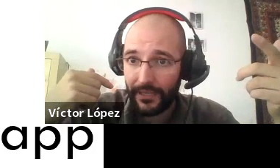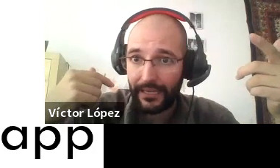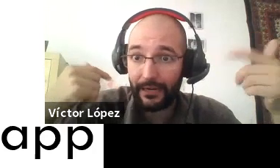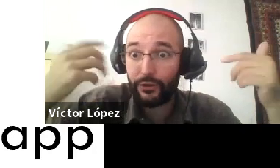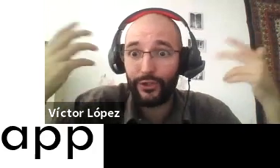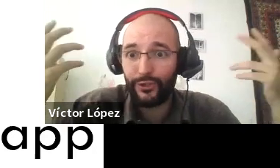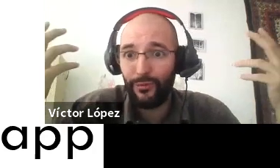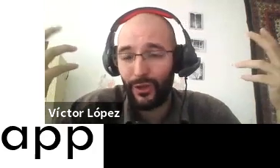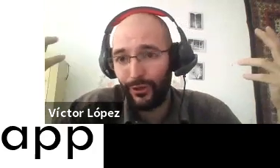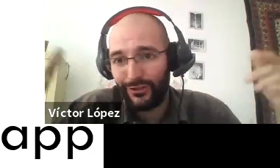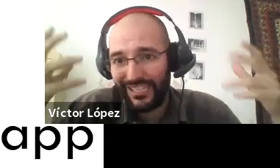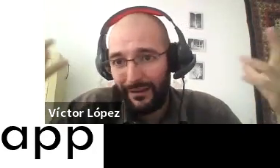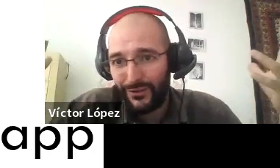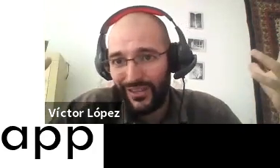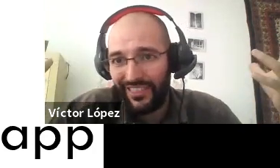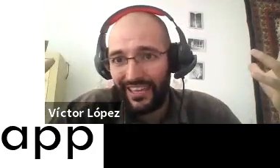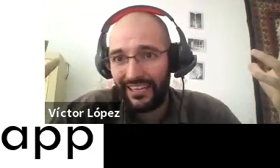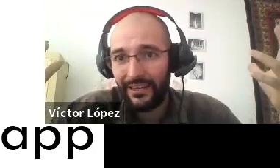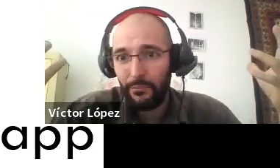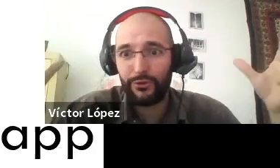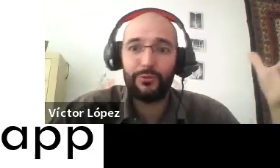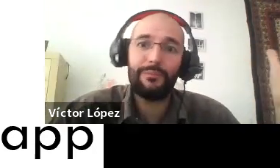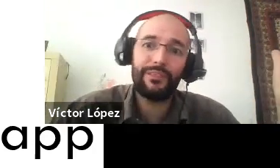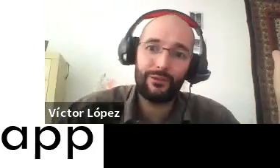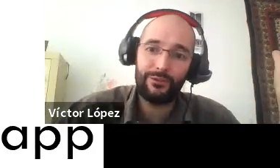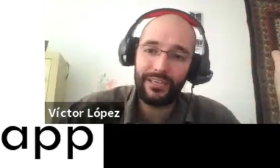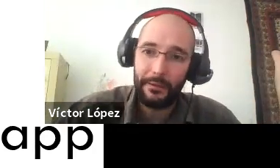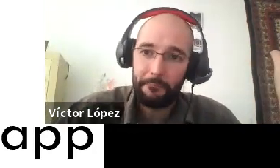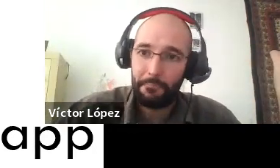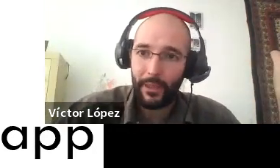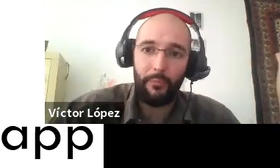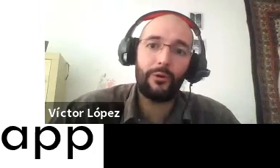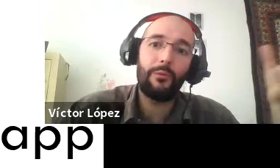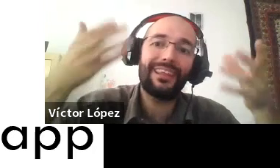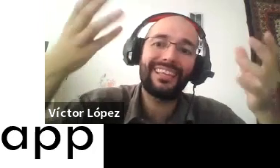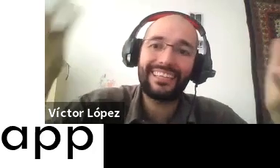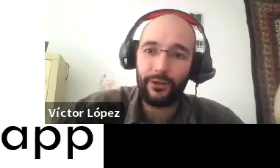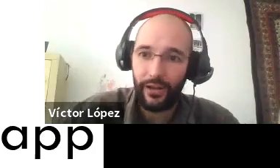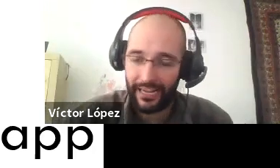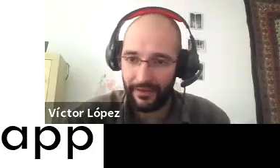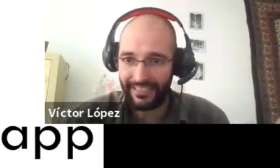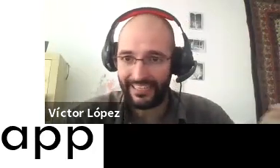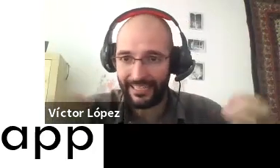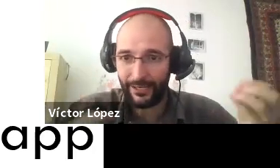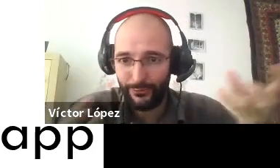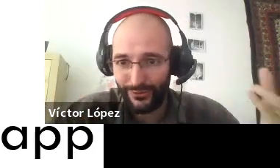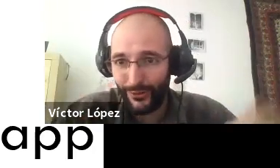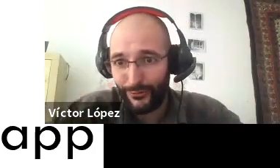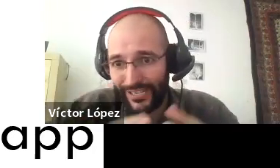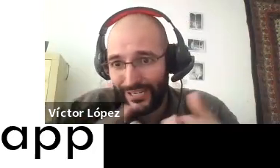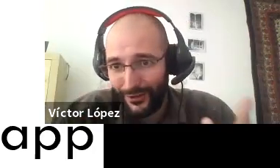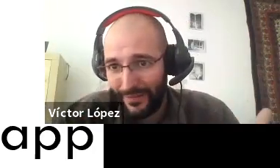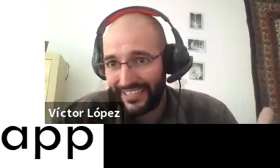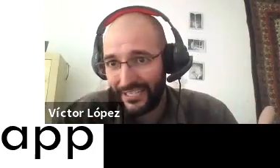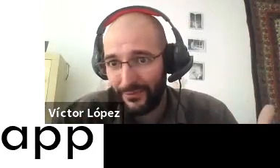cámara? Claro, nosotros como adultos que sabemos ciencia, pues nos puede parecer una tontería. Pero ¿cómo va a detectar con la cámara? Detecta con